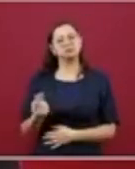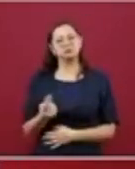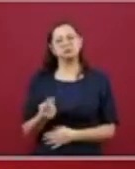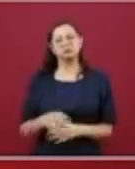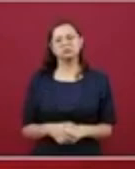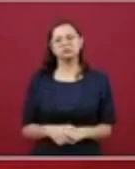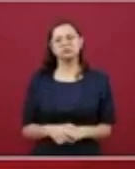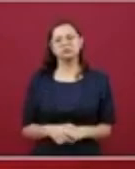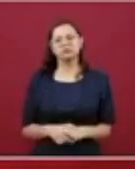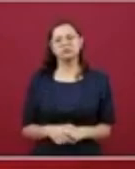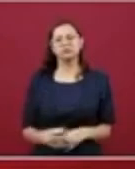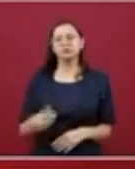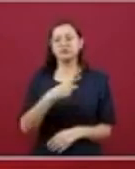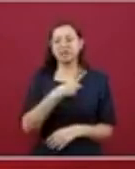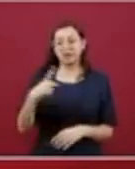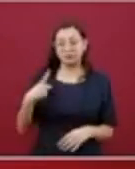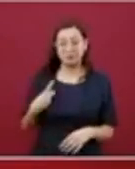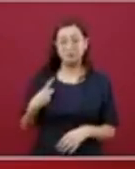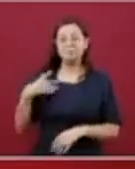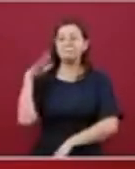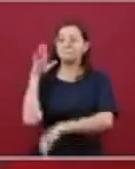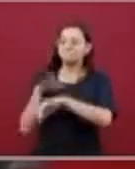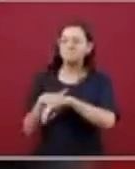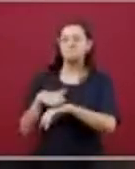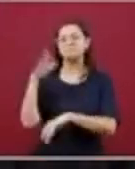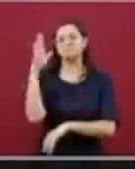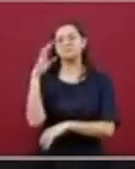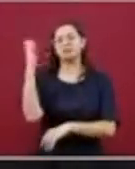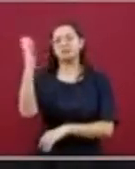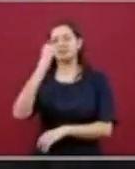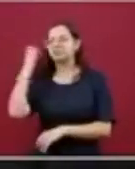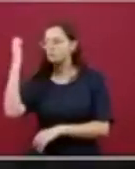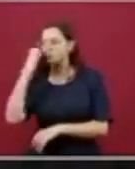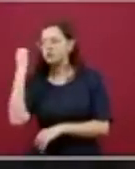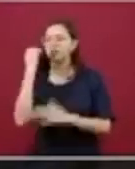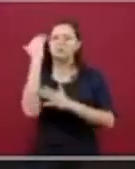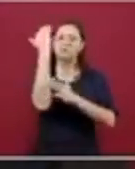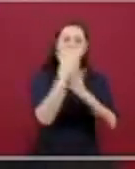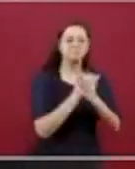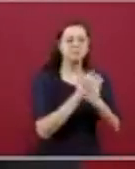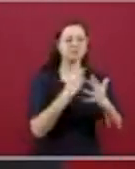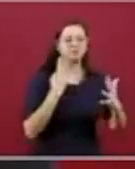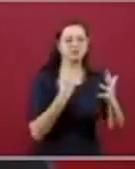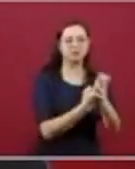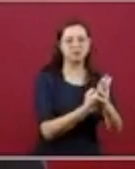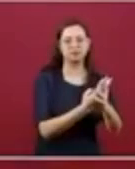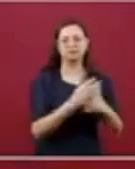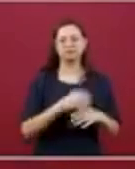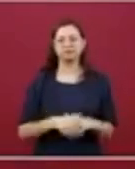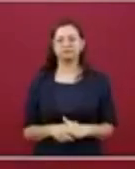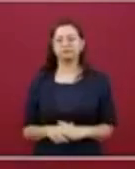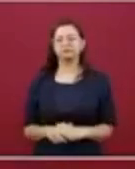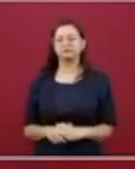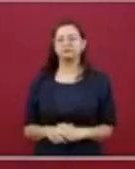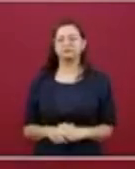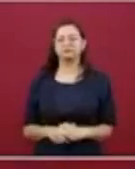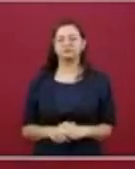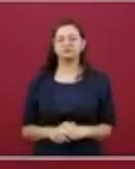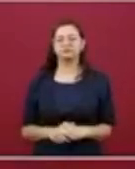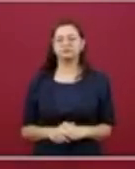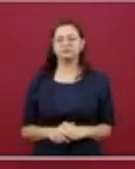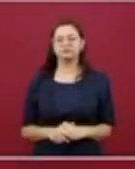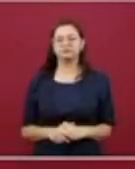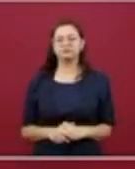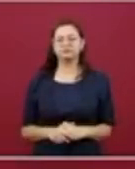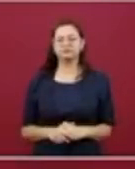Tenemos que tener más escuelas, menos cárceles. Respecto al conflicto de intereses al que se refirió